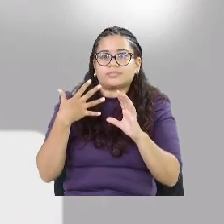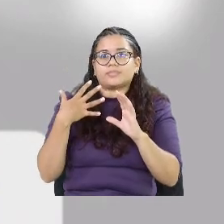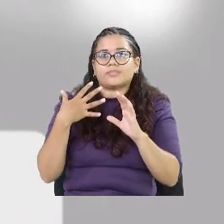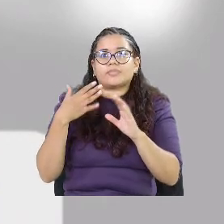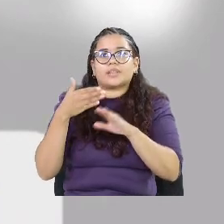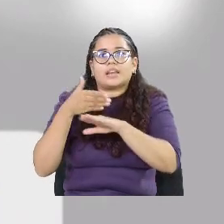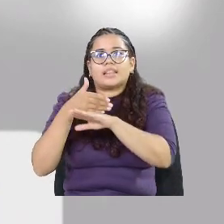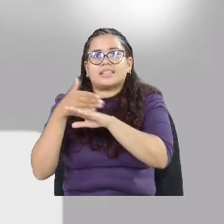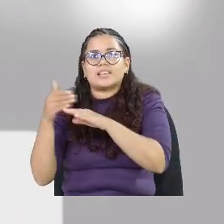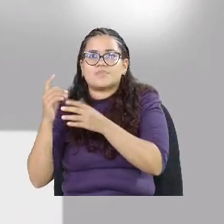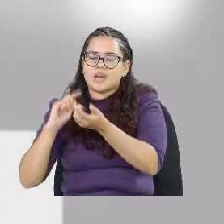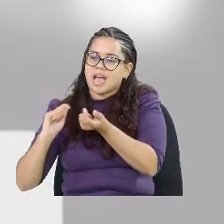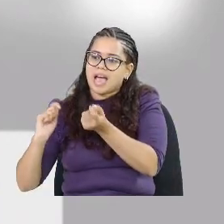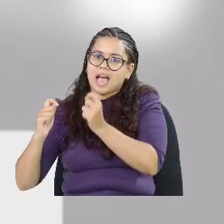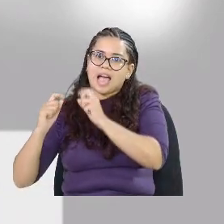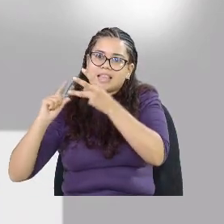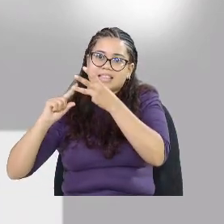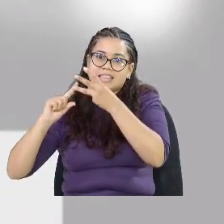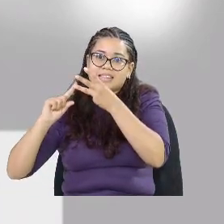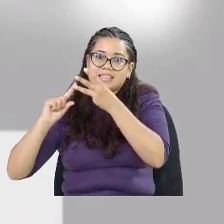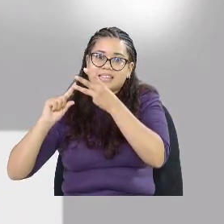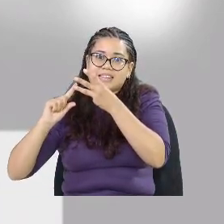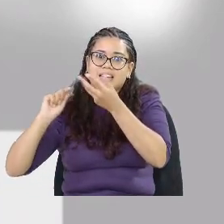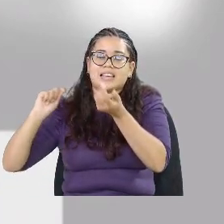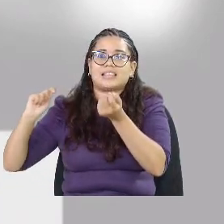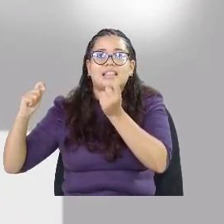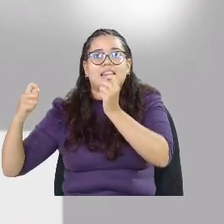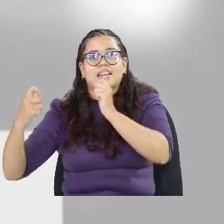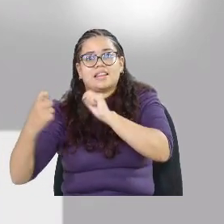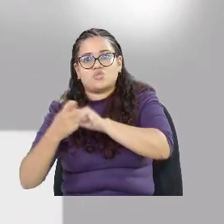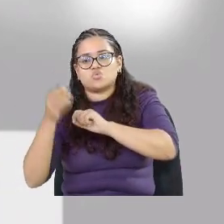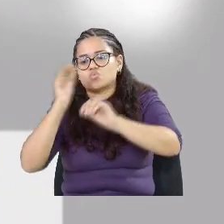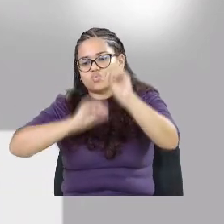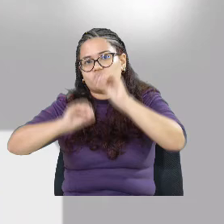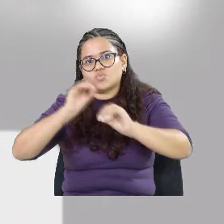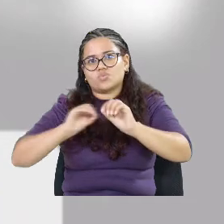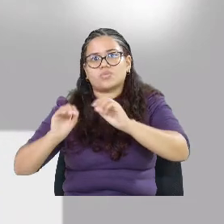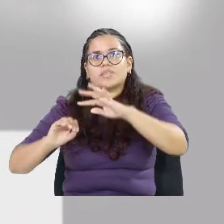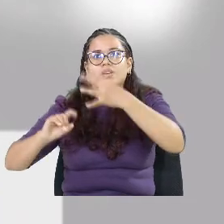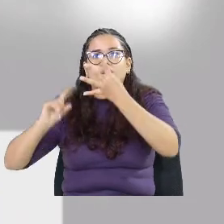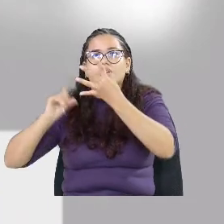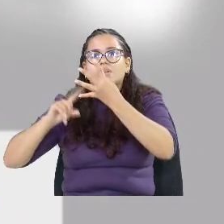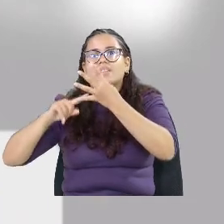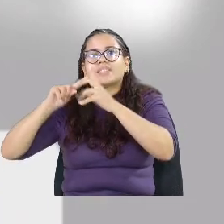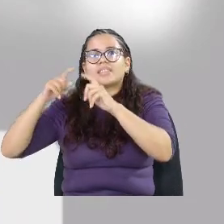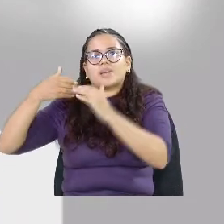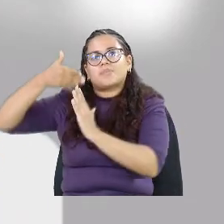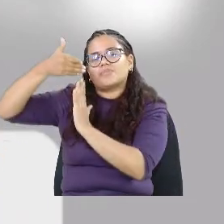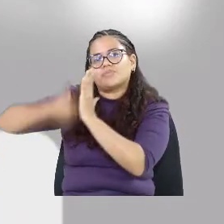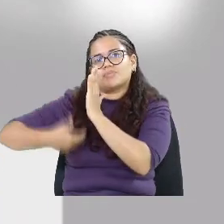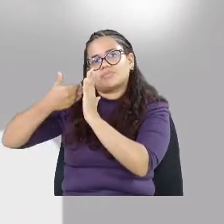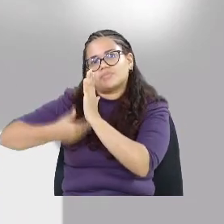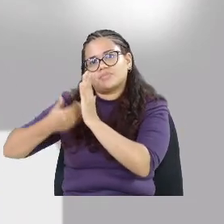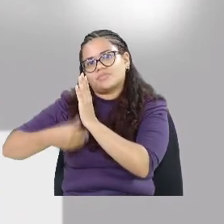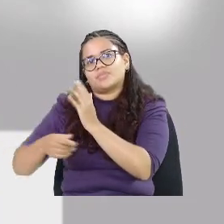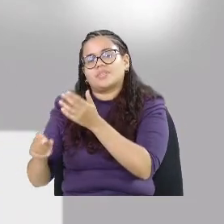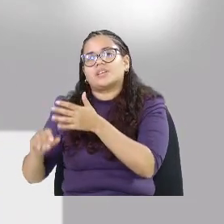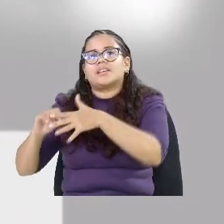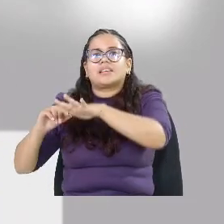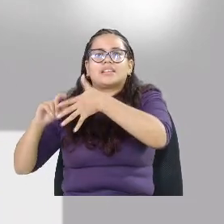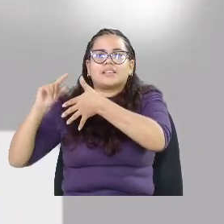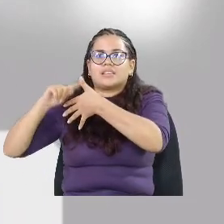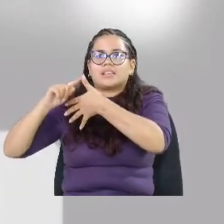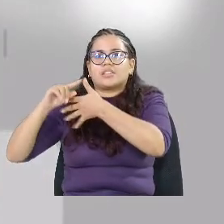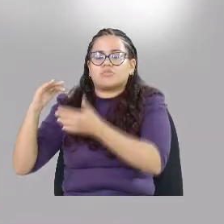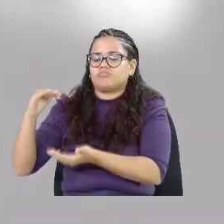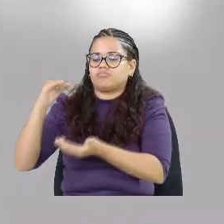después con la transformación digital, que es la creación del diseño. Cuarto, manufactura. Y quinto, la